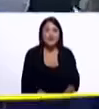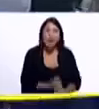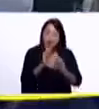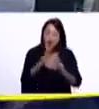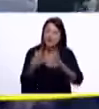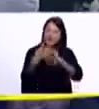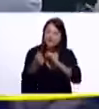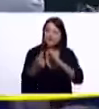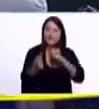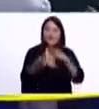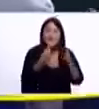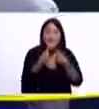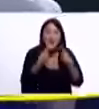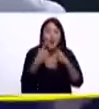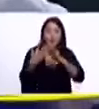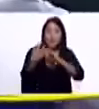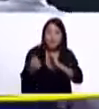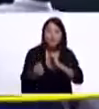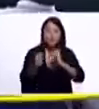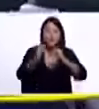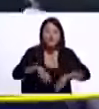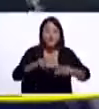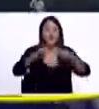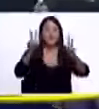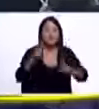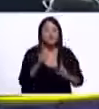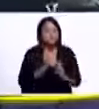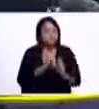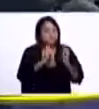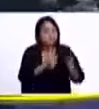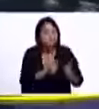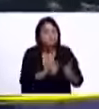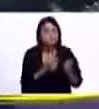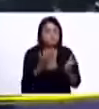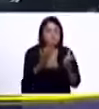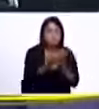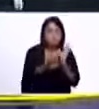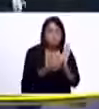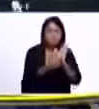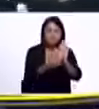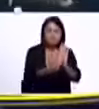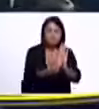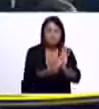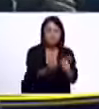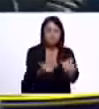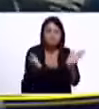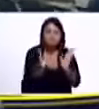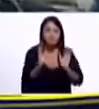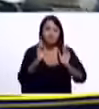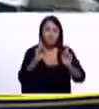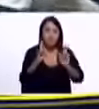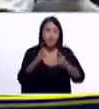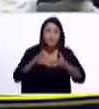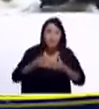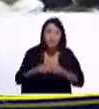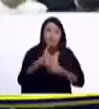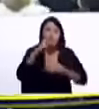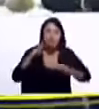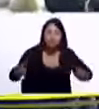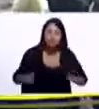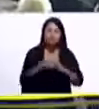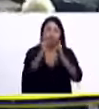paz, hacia el entendimiento. Dejo en sus manos este documento y espero que muy pronto nos podamos